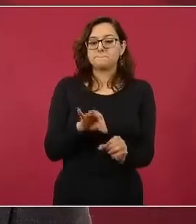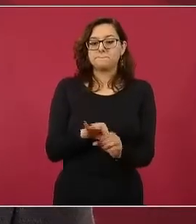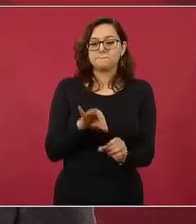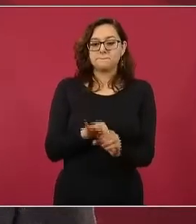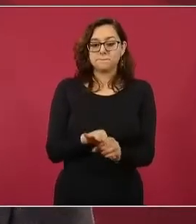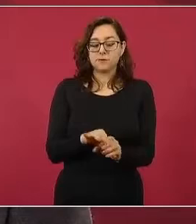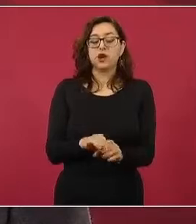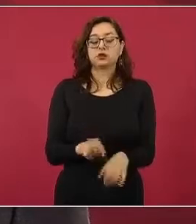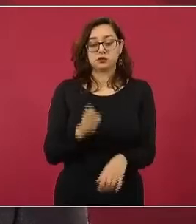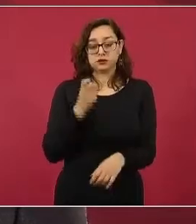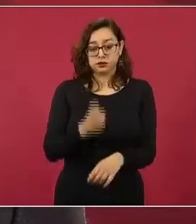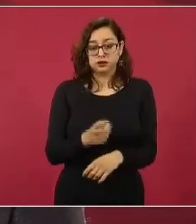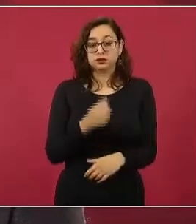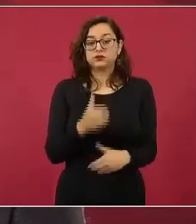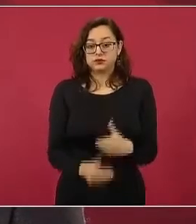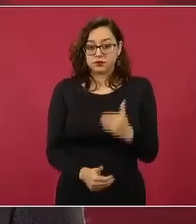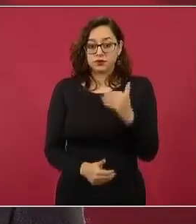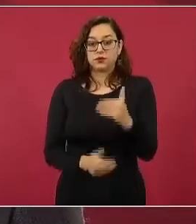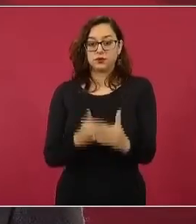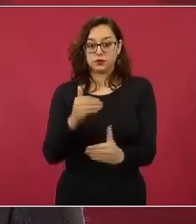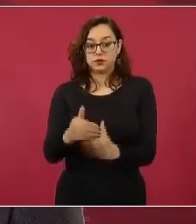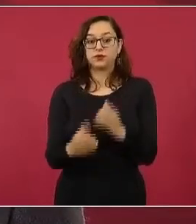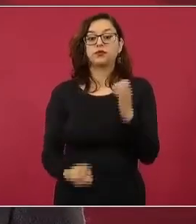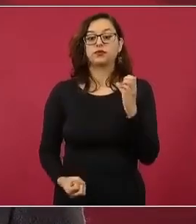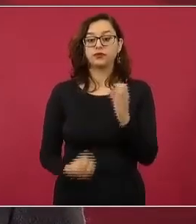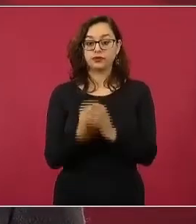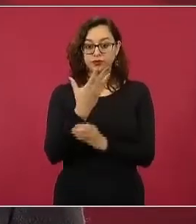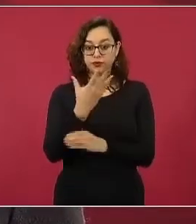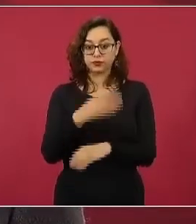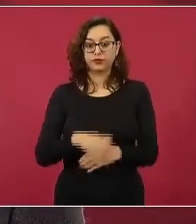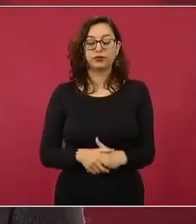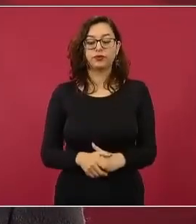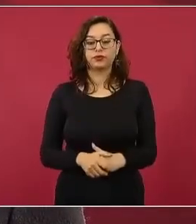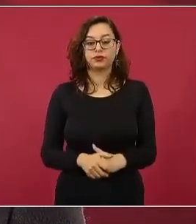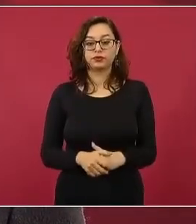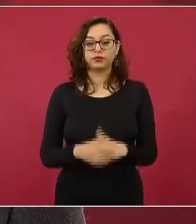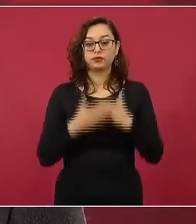ni tienen que asistir a ningún lado